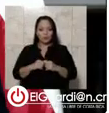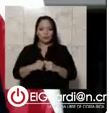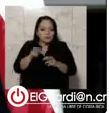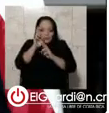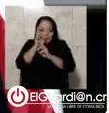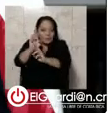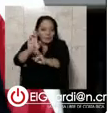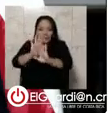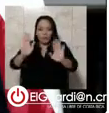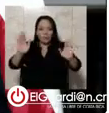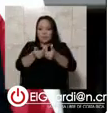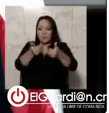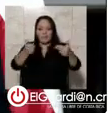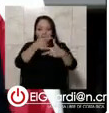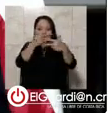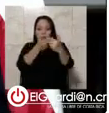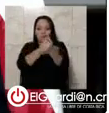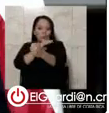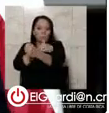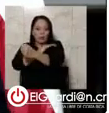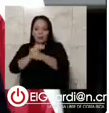respetamos la separación de poderes.